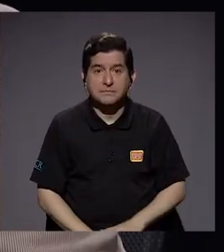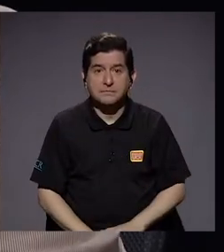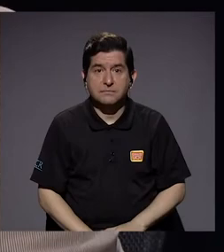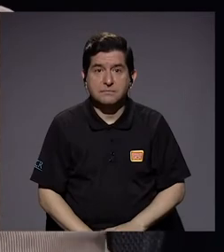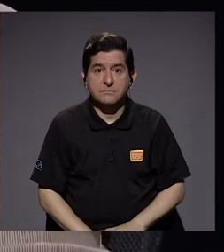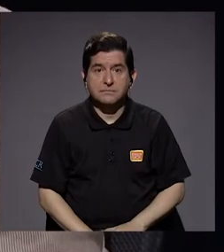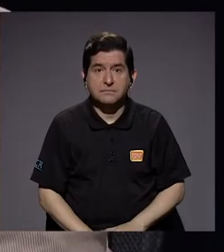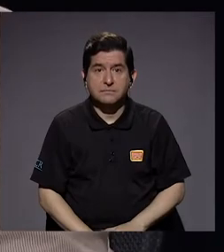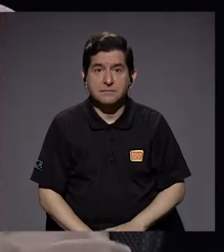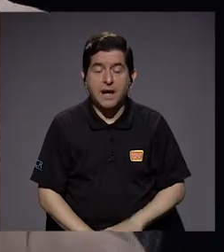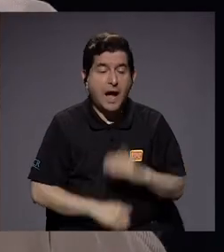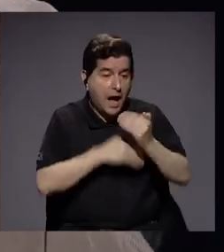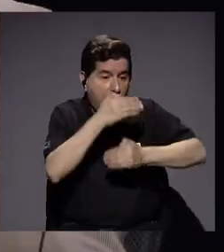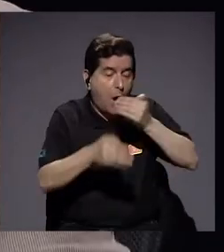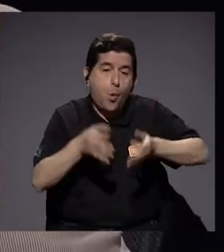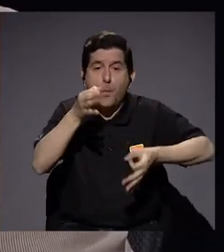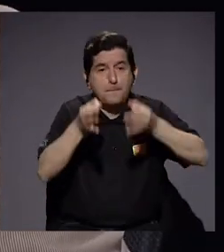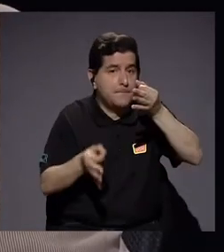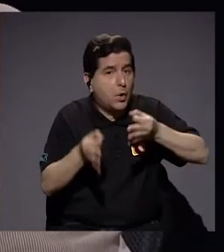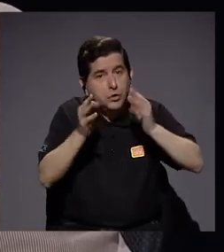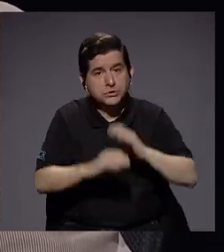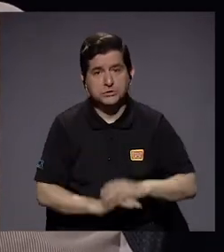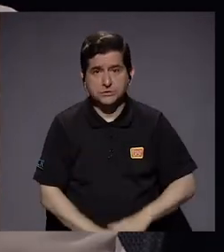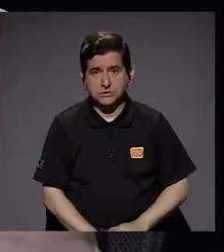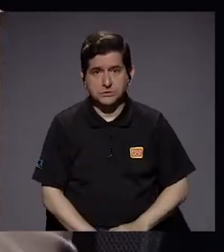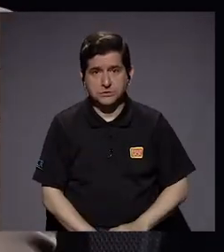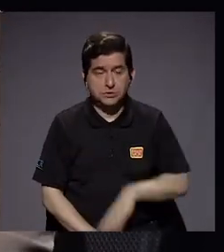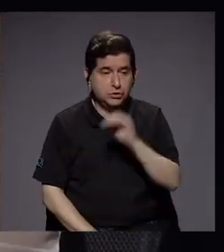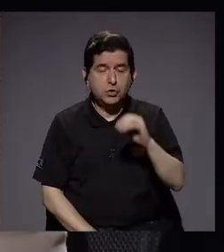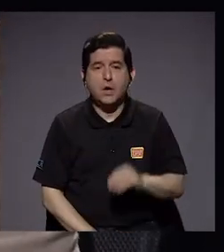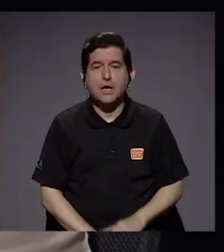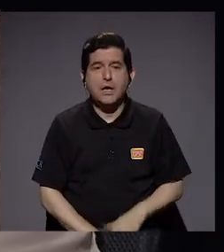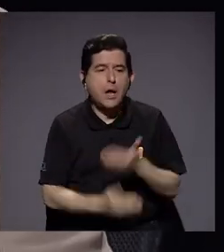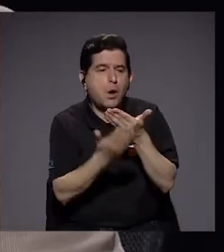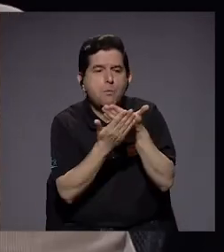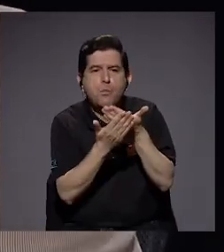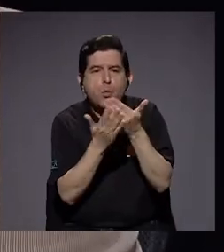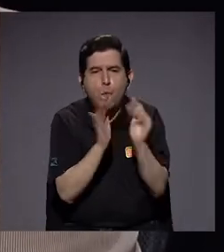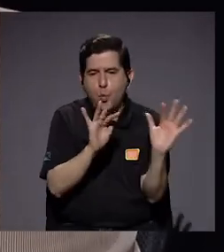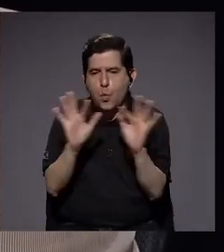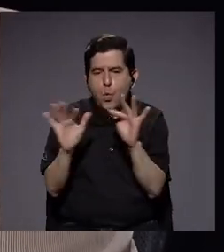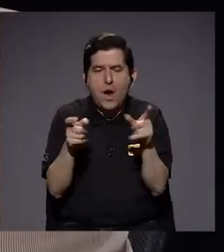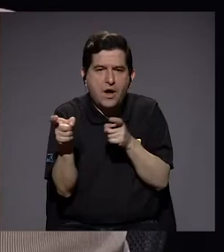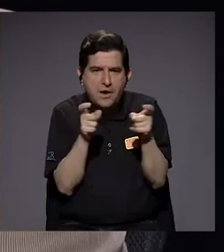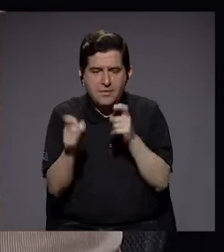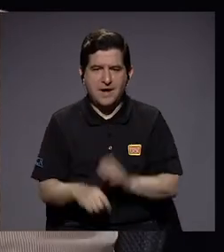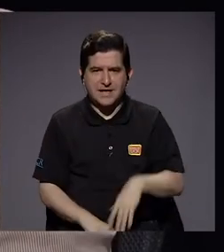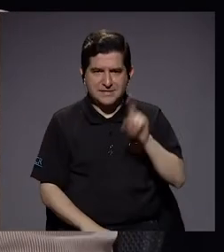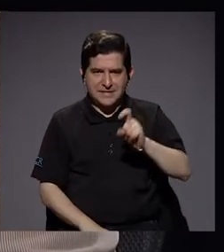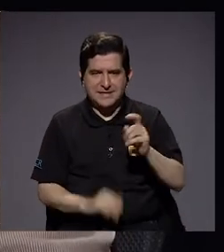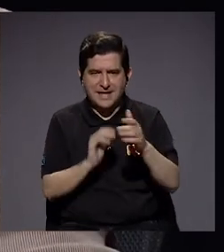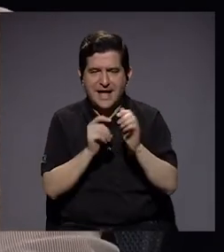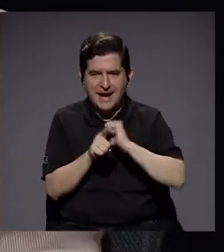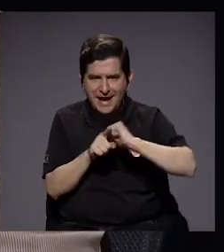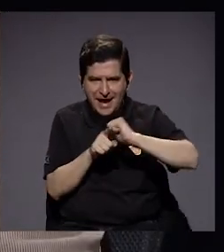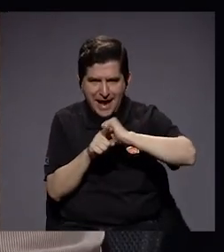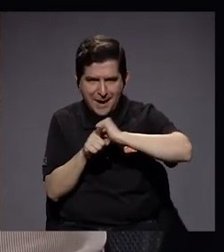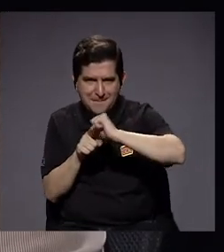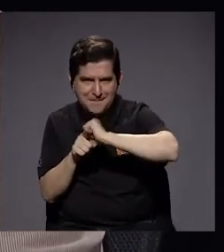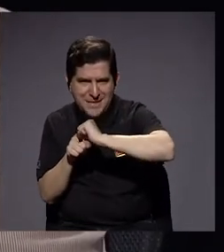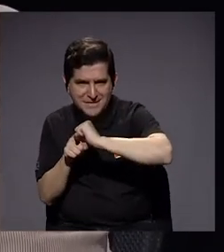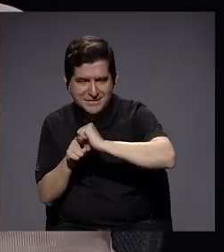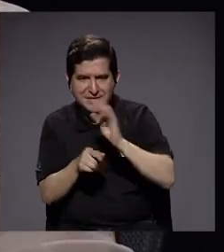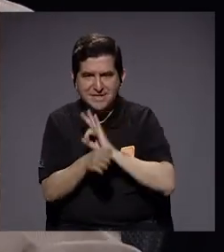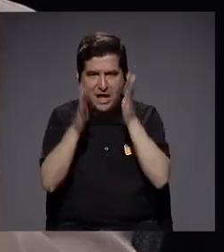ahí? Lo que pasa es que hay un proceso judicial y hay unas pruebas digitales que hay que manejarse. Entonces tiene que haber una